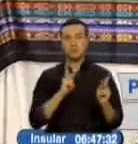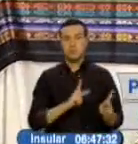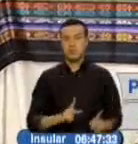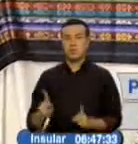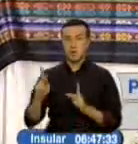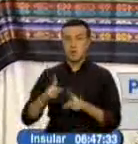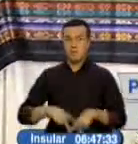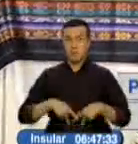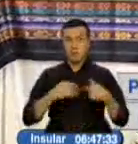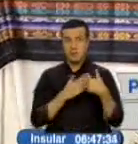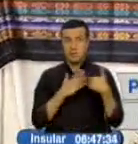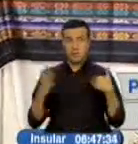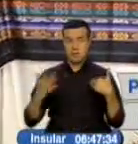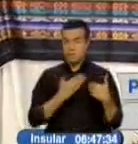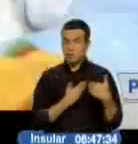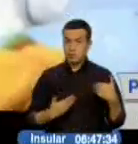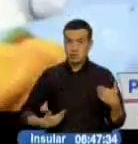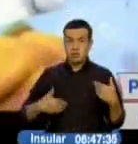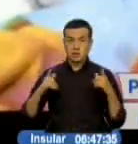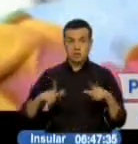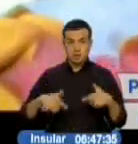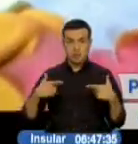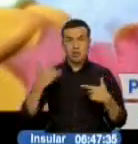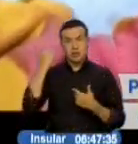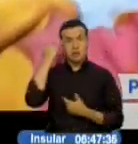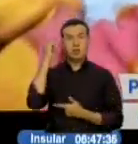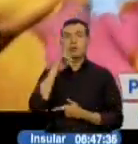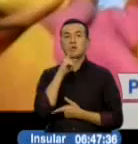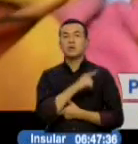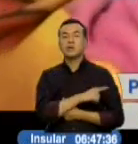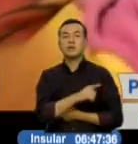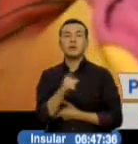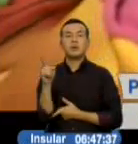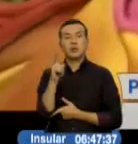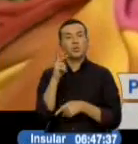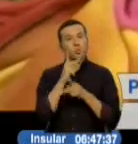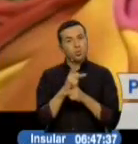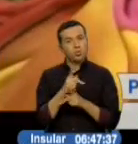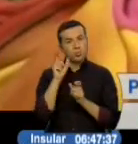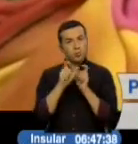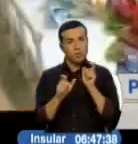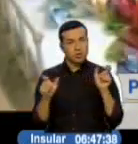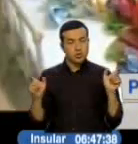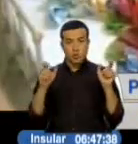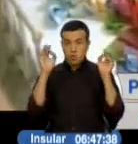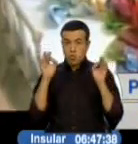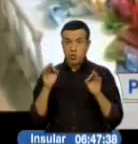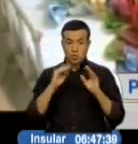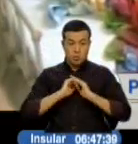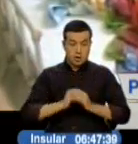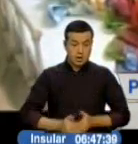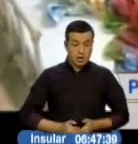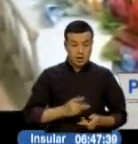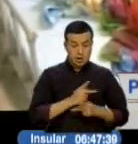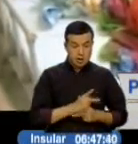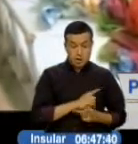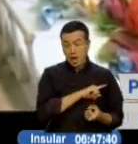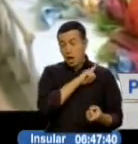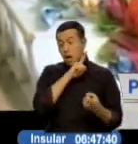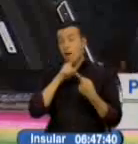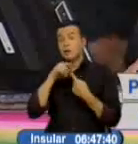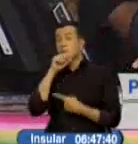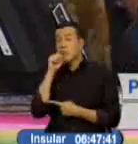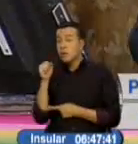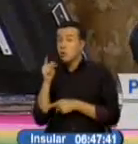por el presidente de la República, Lenín Moreno, es una iniciativa que se encargará de brindar cuidado a las personas desde el momento de la concepción hasta el último día de su